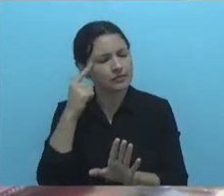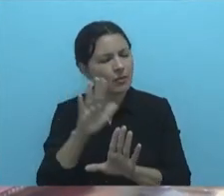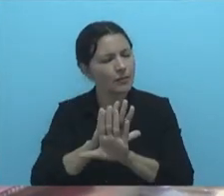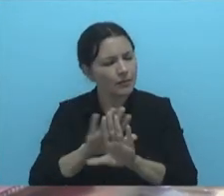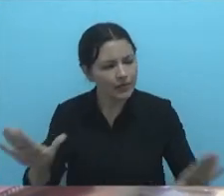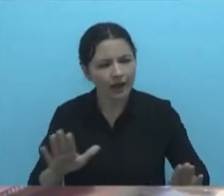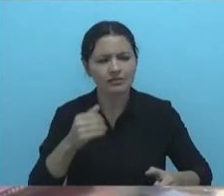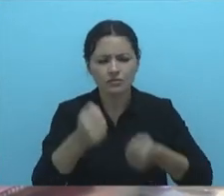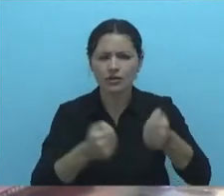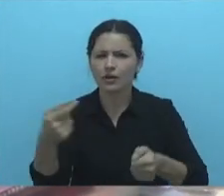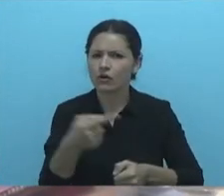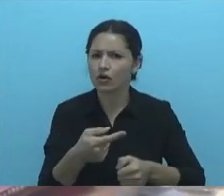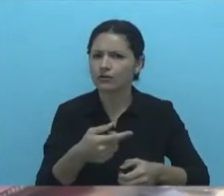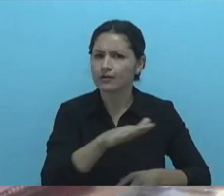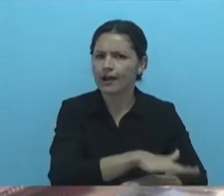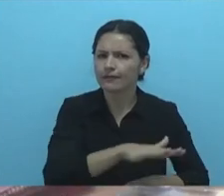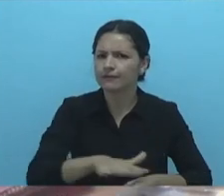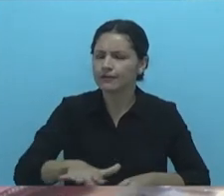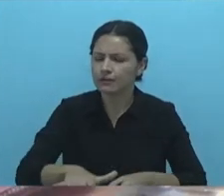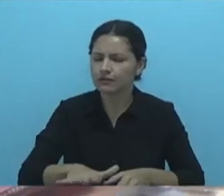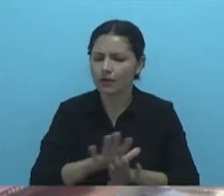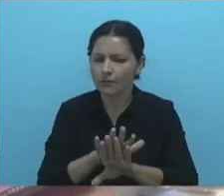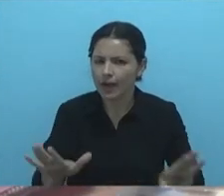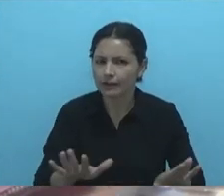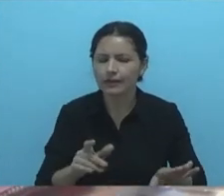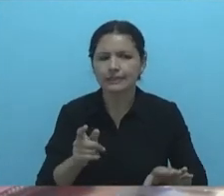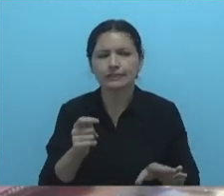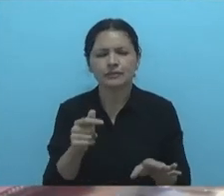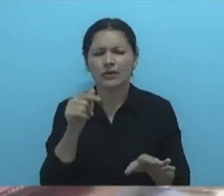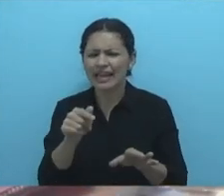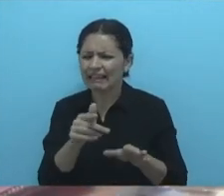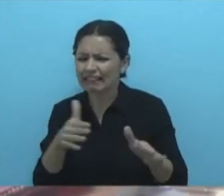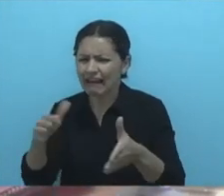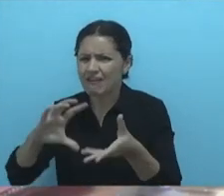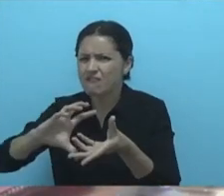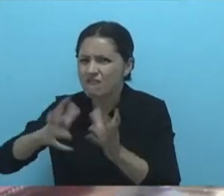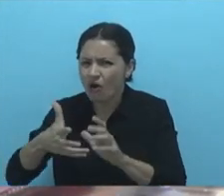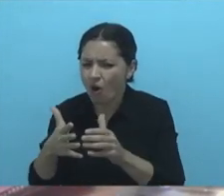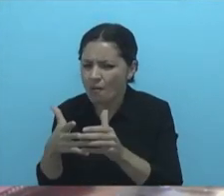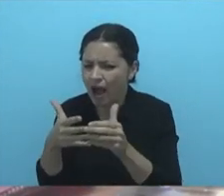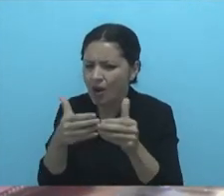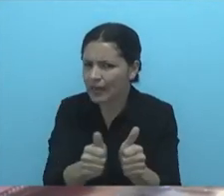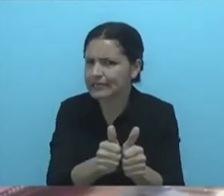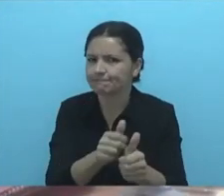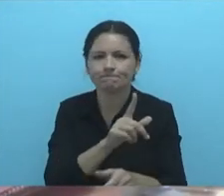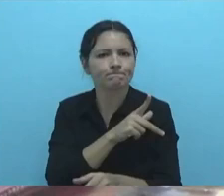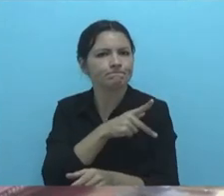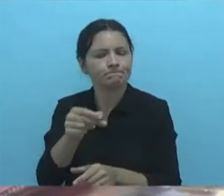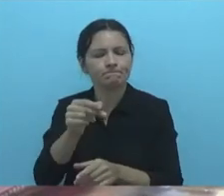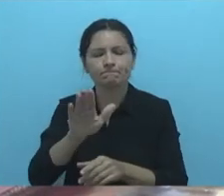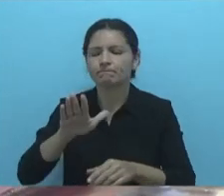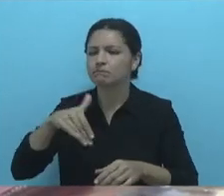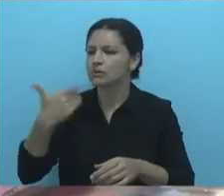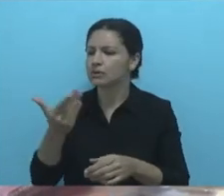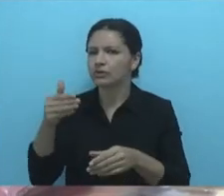nuestra ciudad nuestra provincia para nuestra Argentina pero convencidos también que no es este el camino por el que se debe acompañar es que no vamos a acompañar hoy